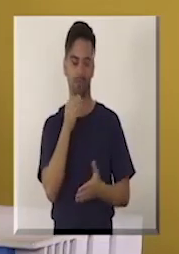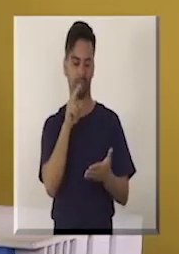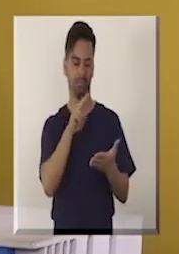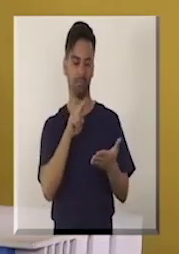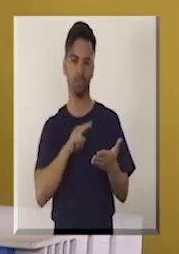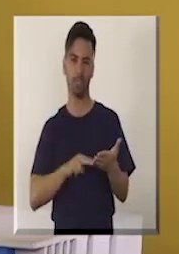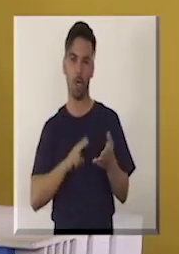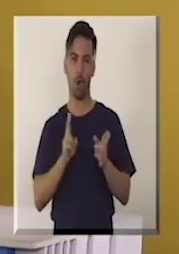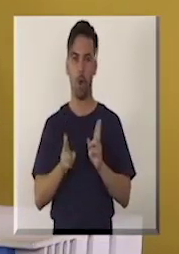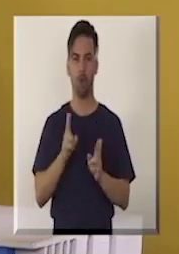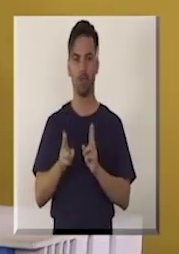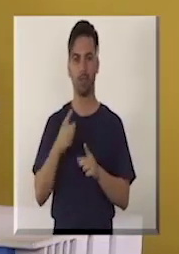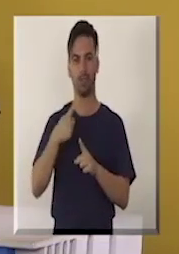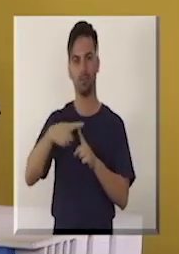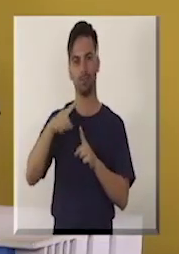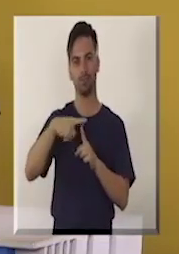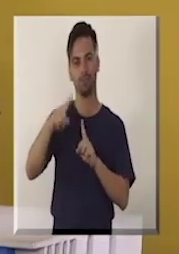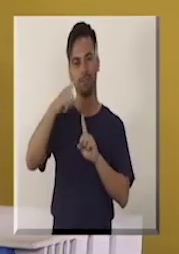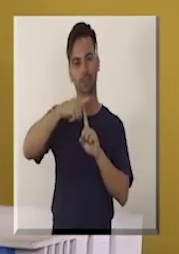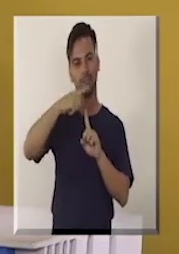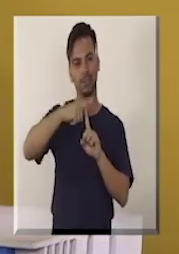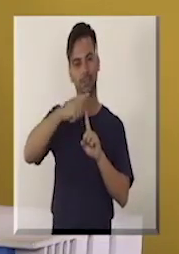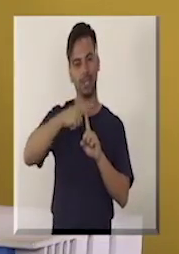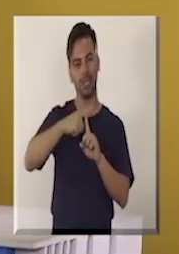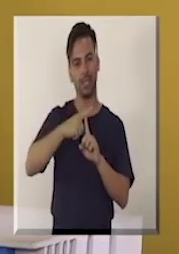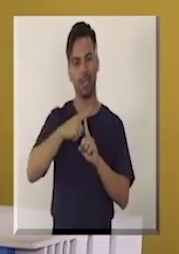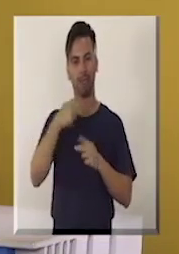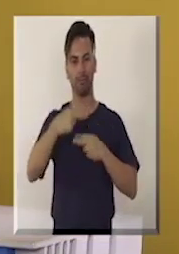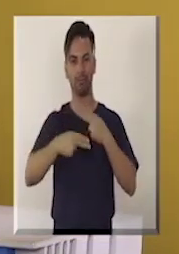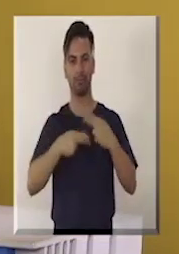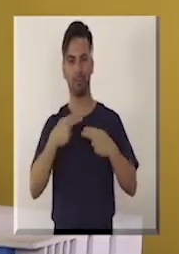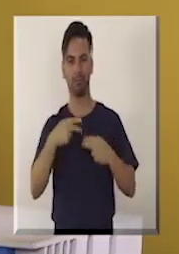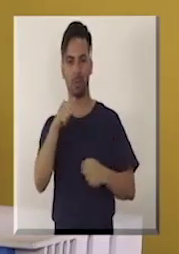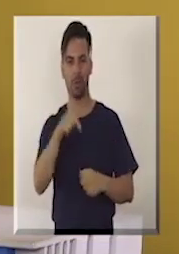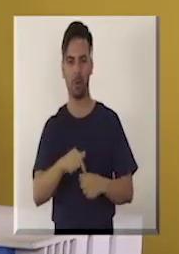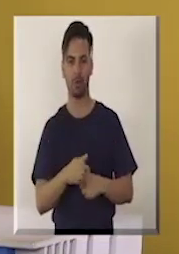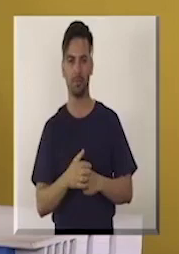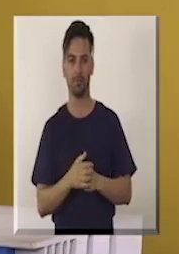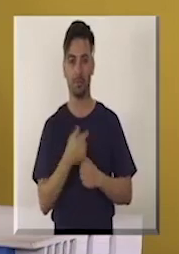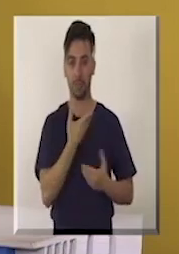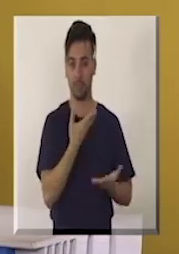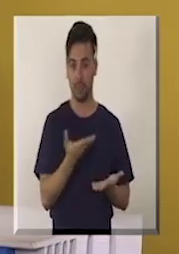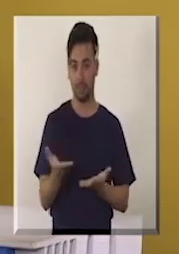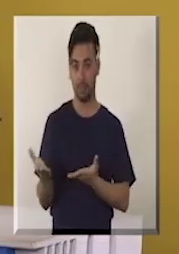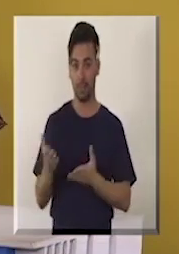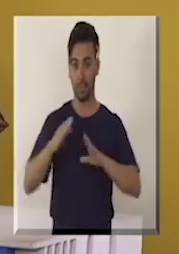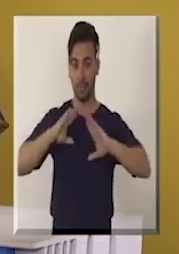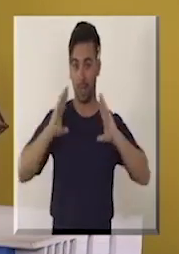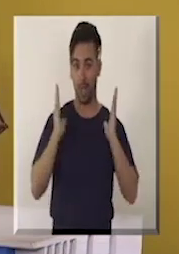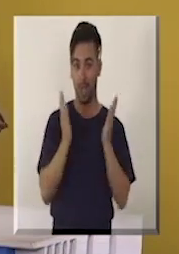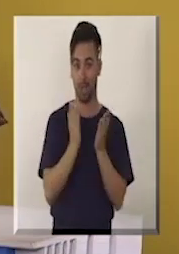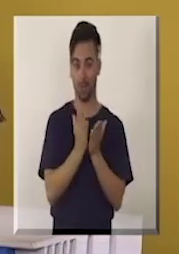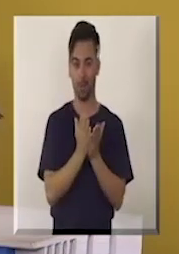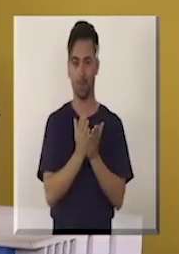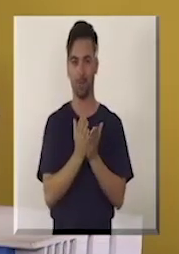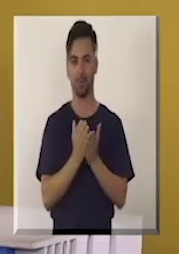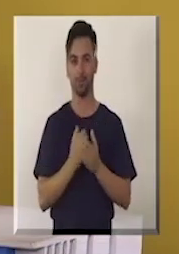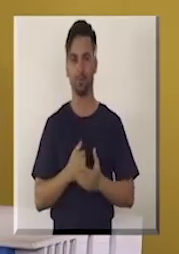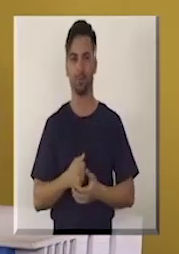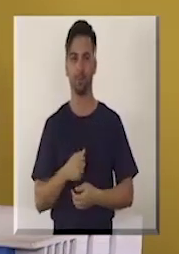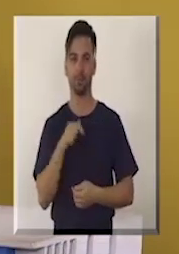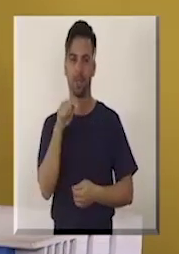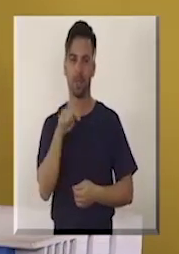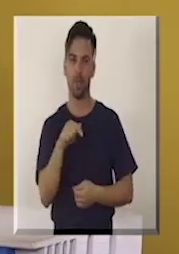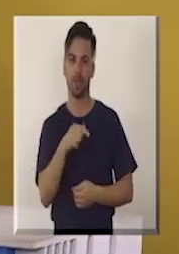diferentes actividades que vamos a realizar. Los invito a todos, los estoy invitando a